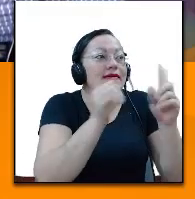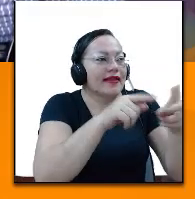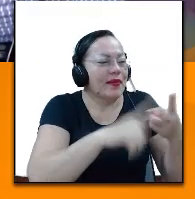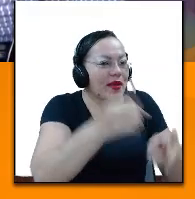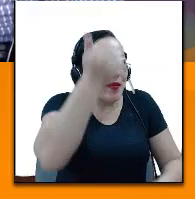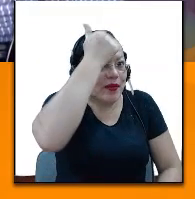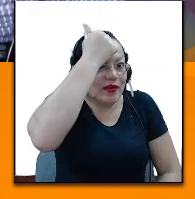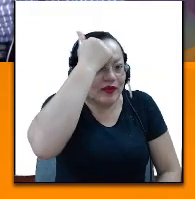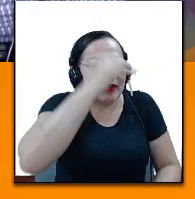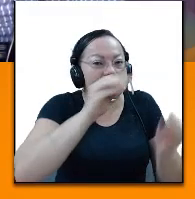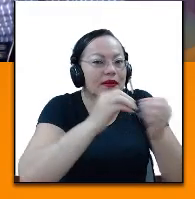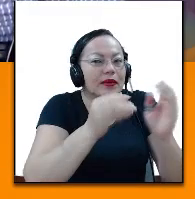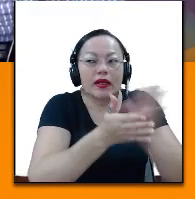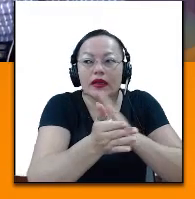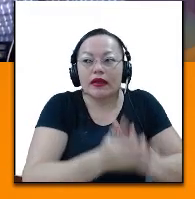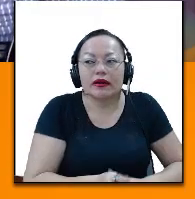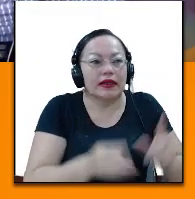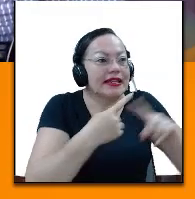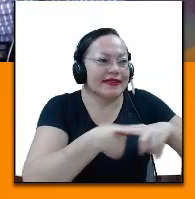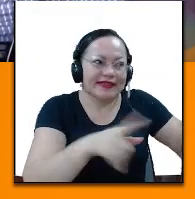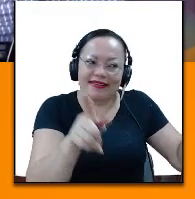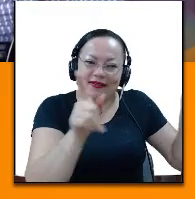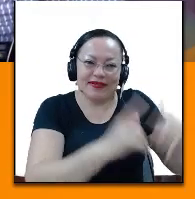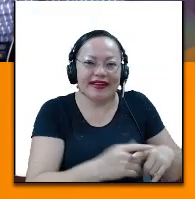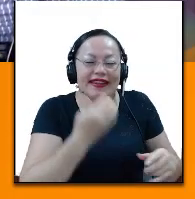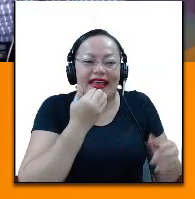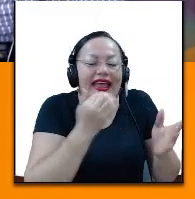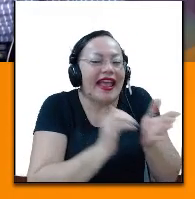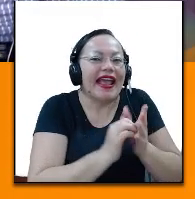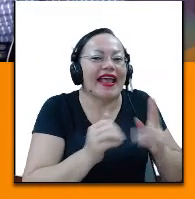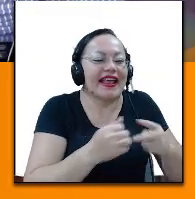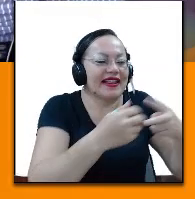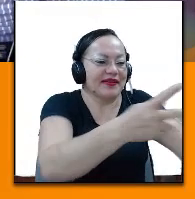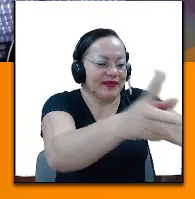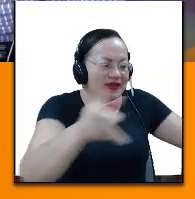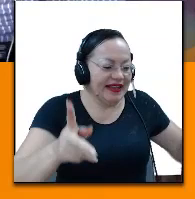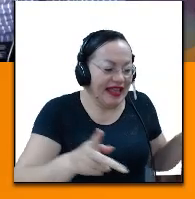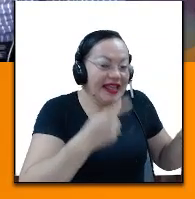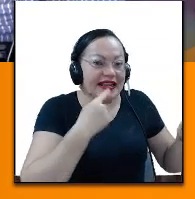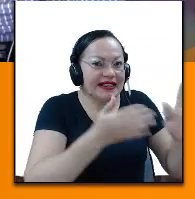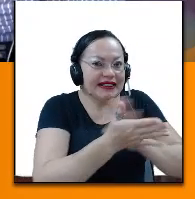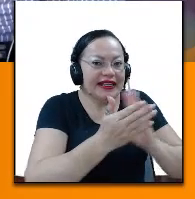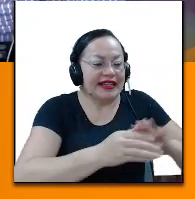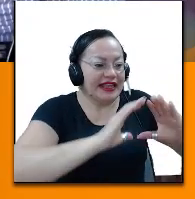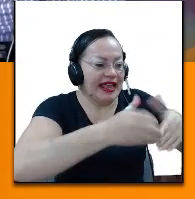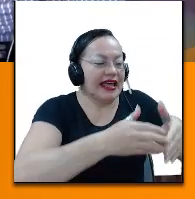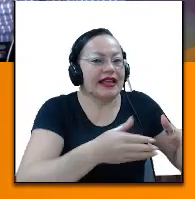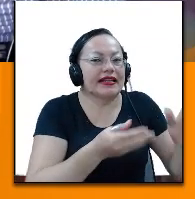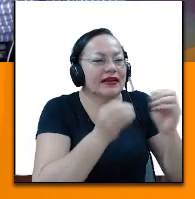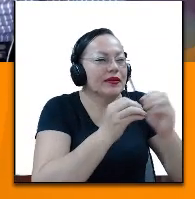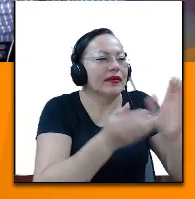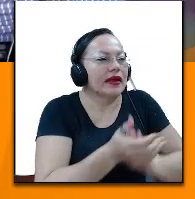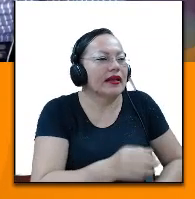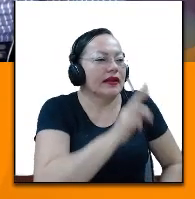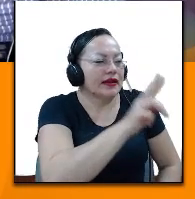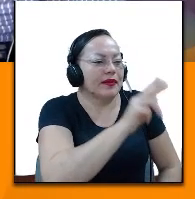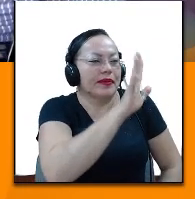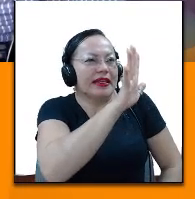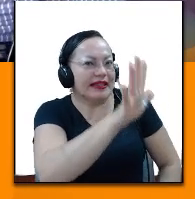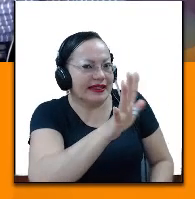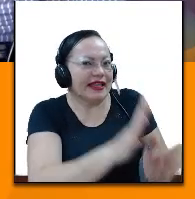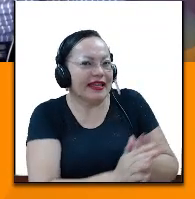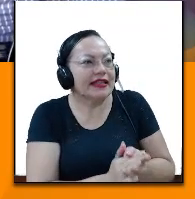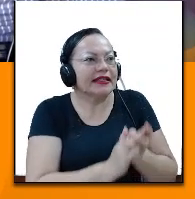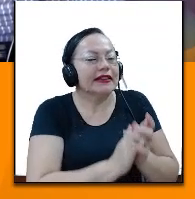no es lo mismo cuando estás en el salón de clase a cuando tienes a no sé, 25 caritas en la pantalla